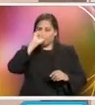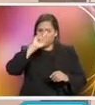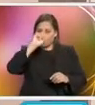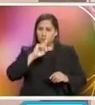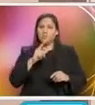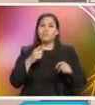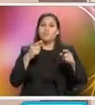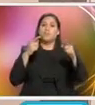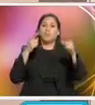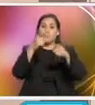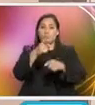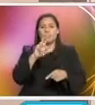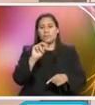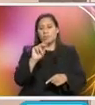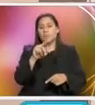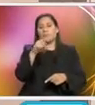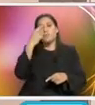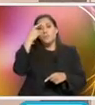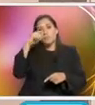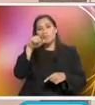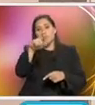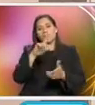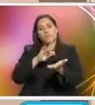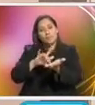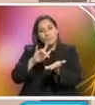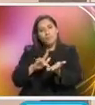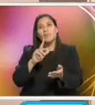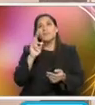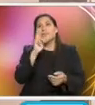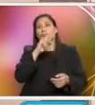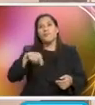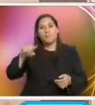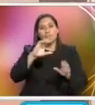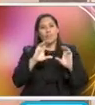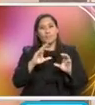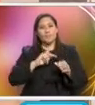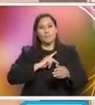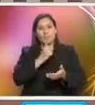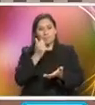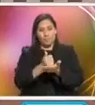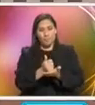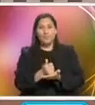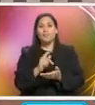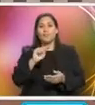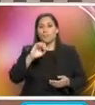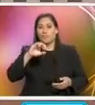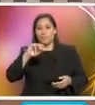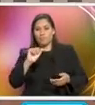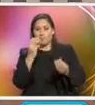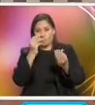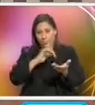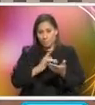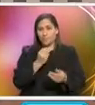pero con la única forma de que podamos contribuir al bien de nuestra ciudad. Tomás, muchas gracias. Con mucho gusto,